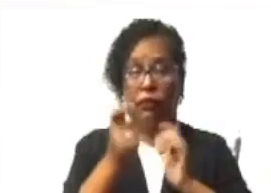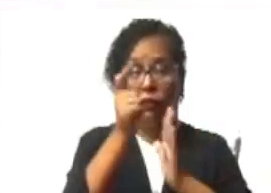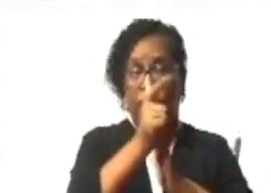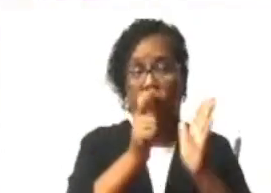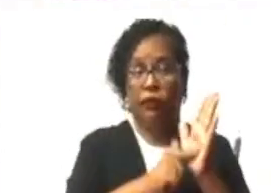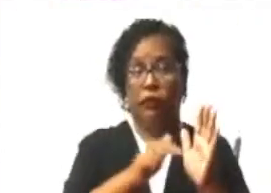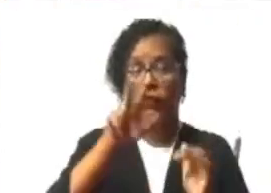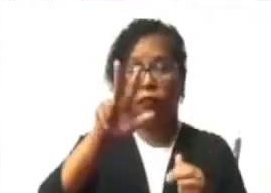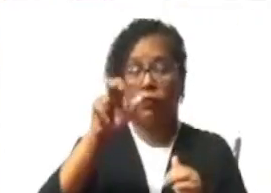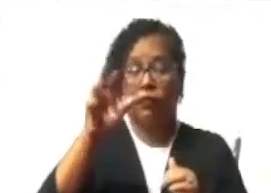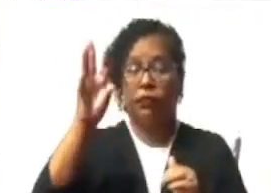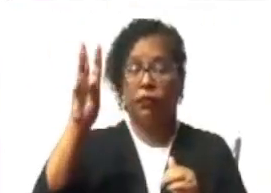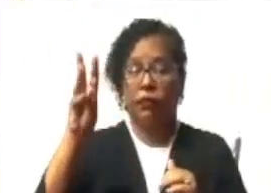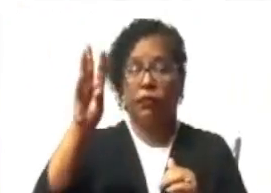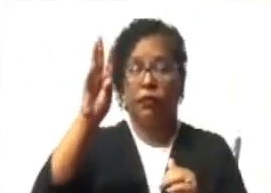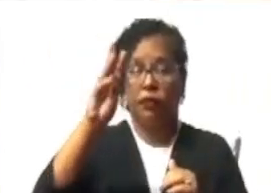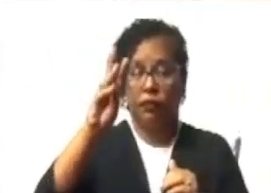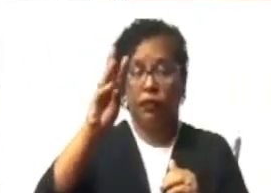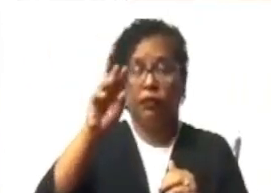366 del